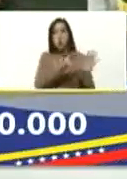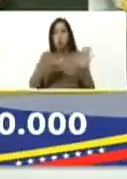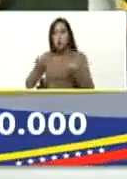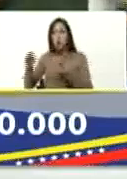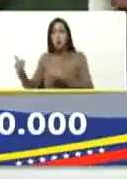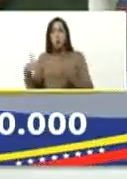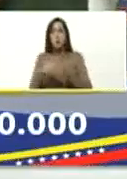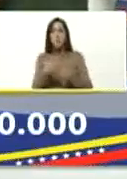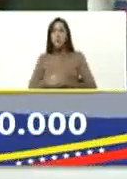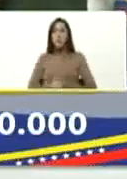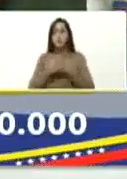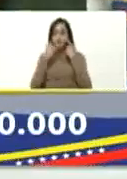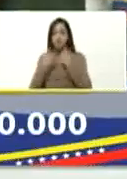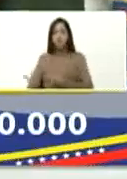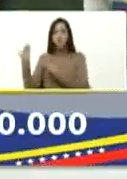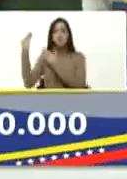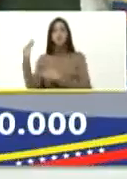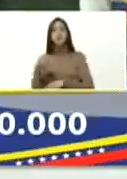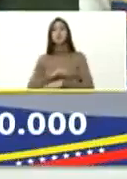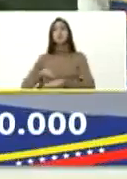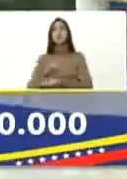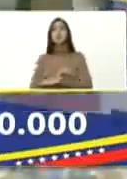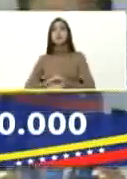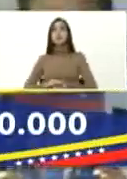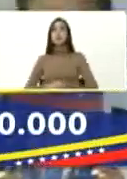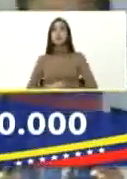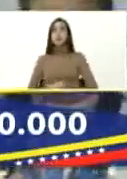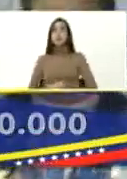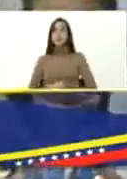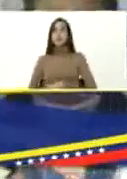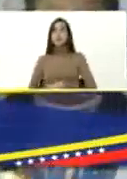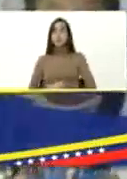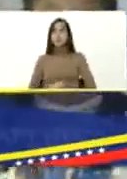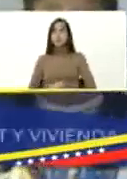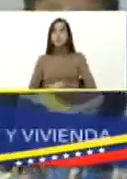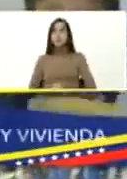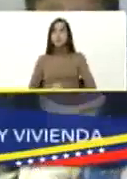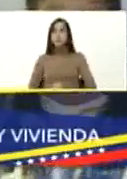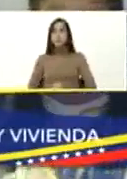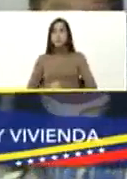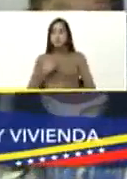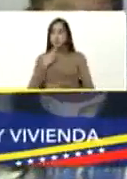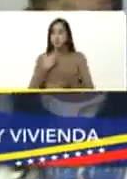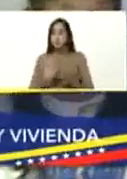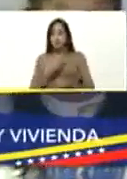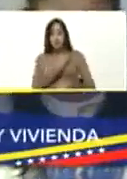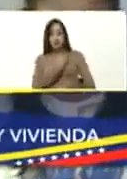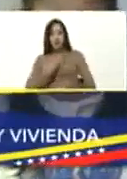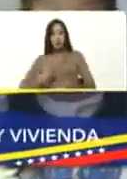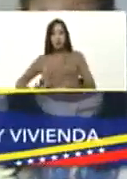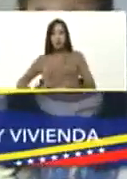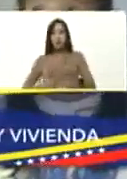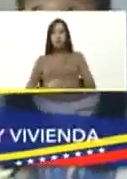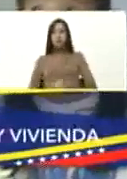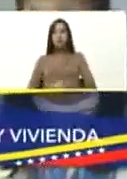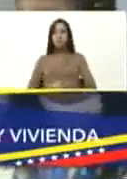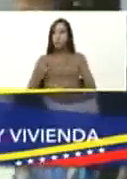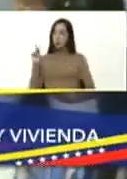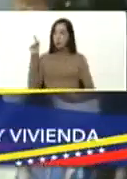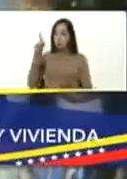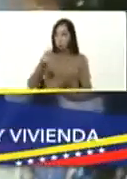3.800.000. Adelante, ministro. Bien, gracias, mi comandante presidente. Desde este